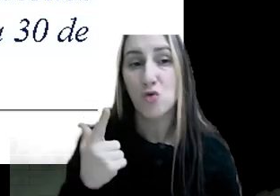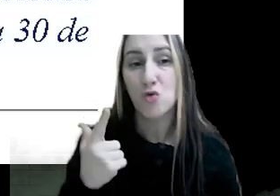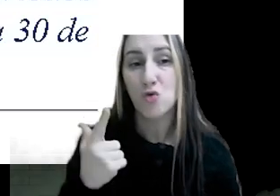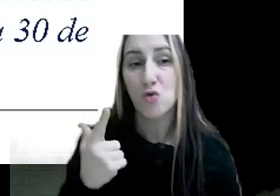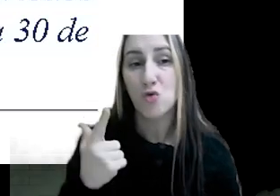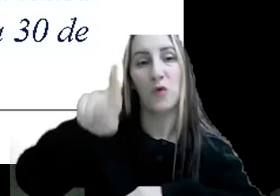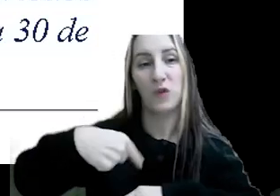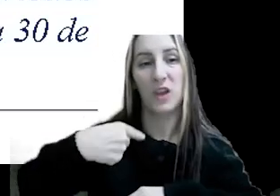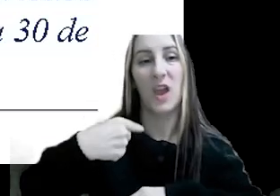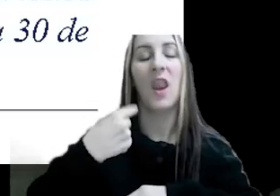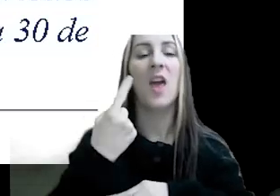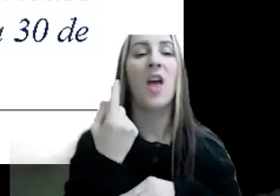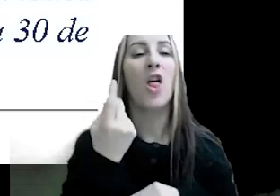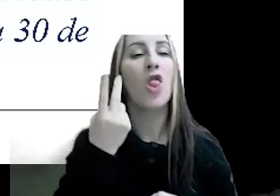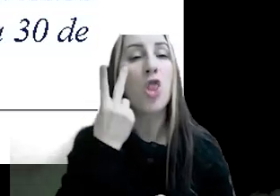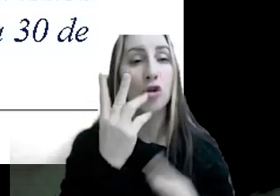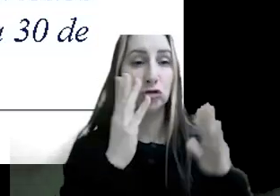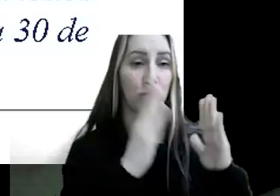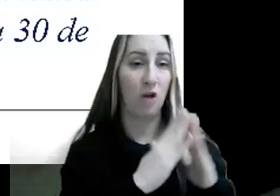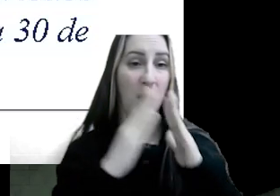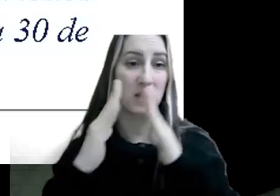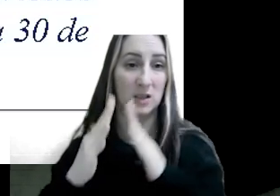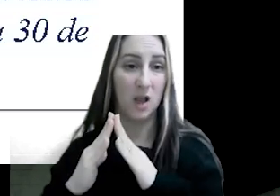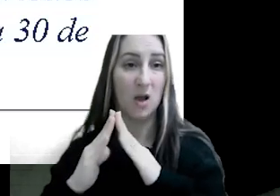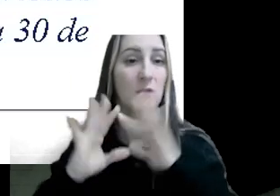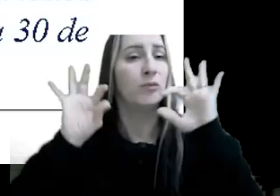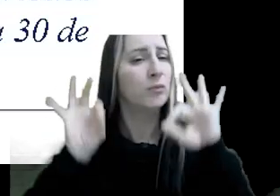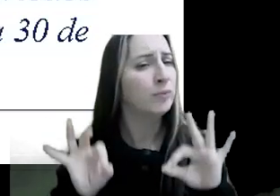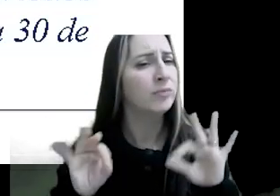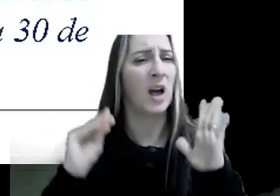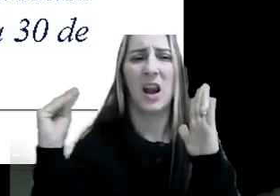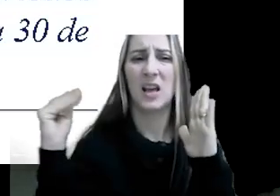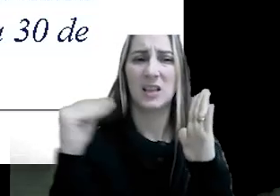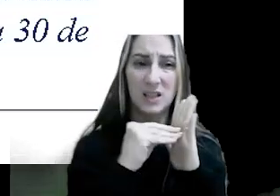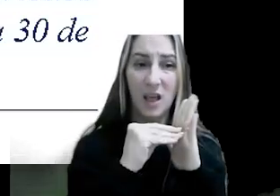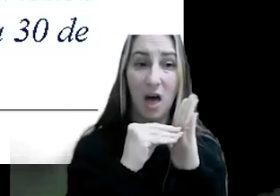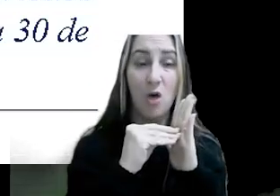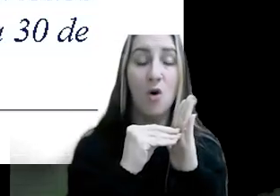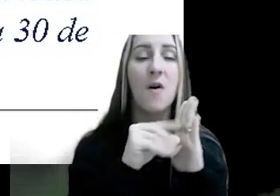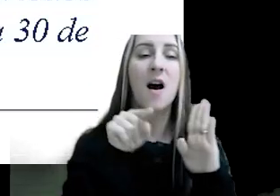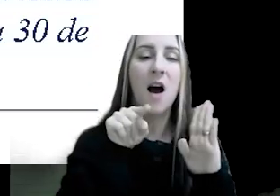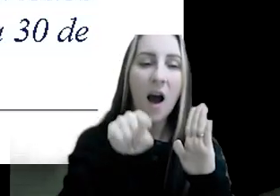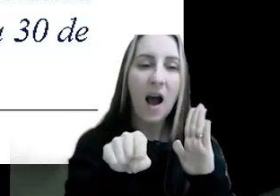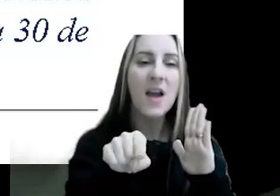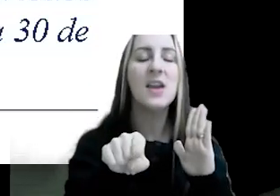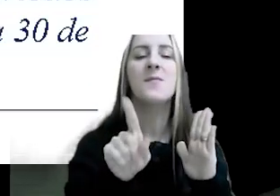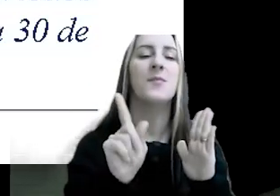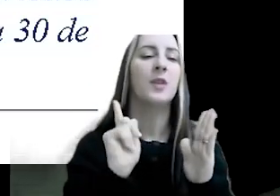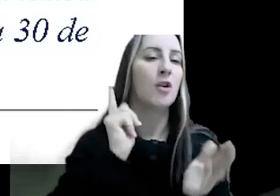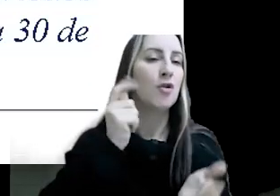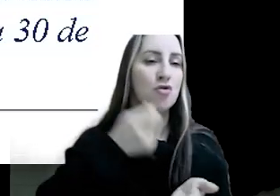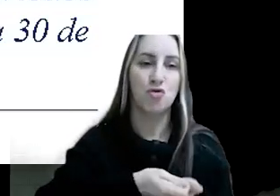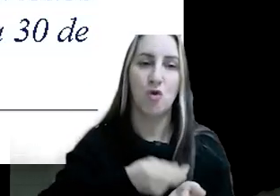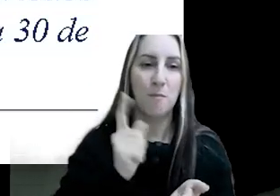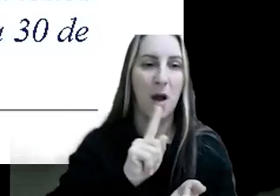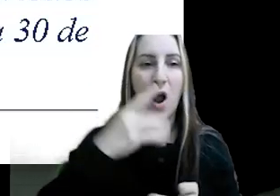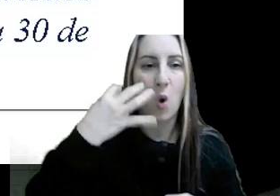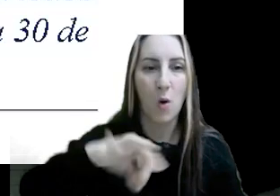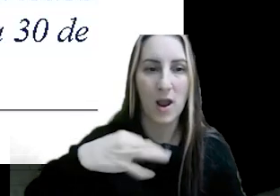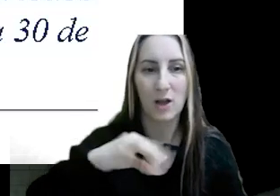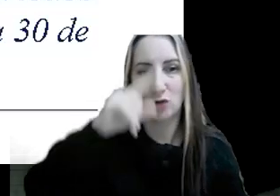locación de hasta 2 inmuebles debidamente registrados van a estar exentos de la obligación